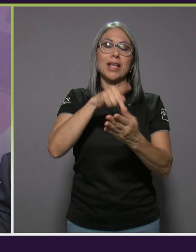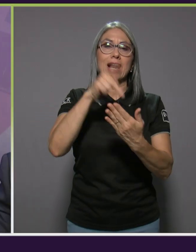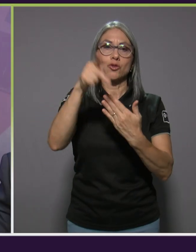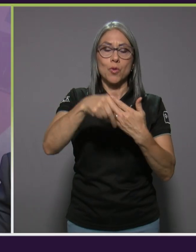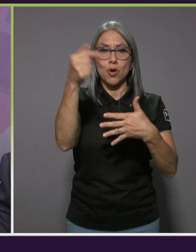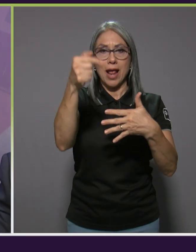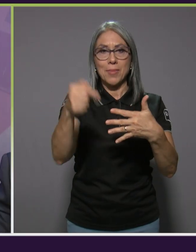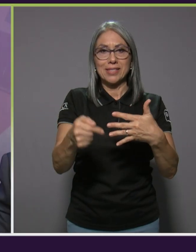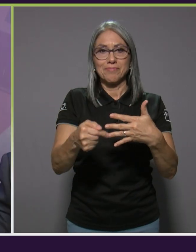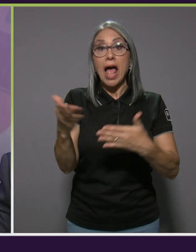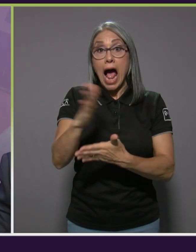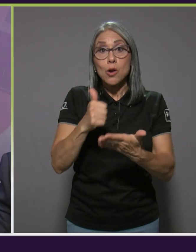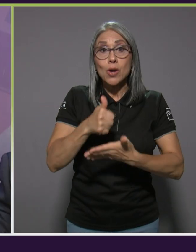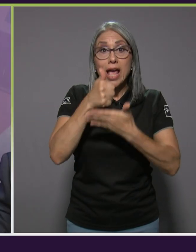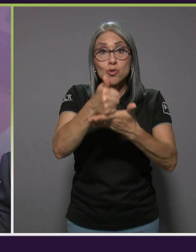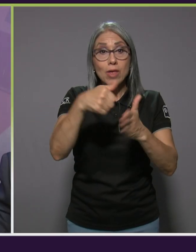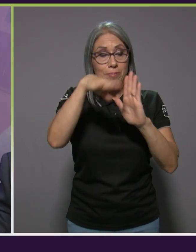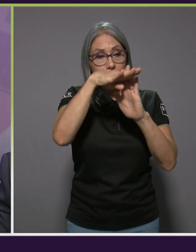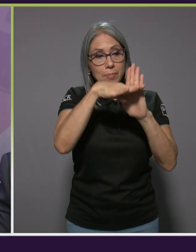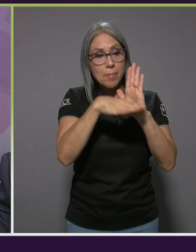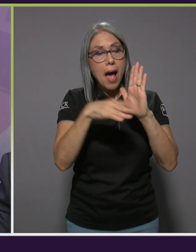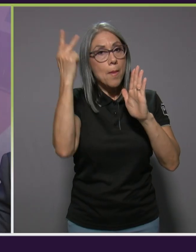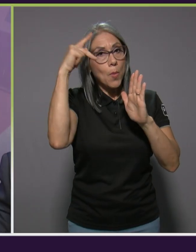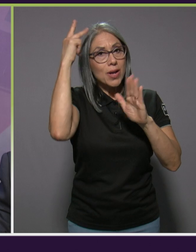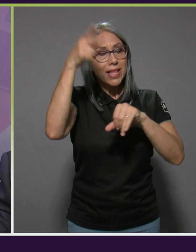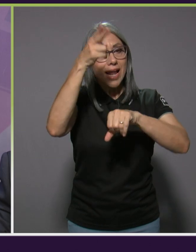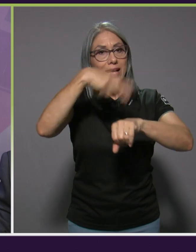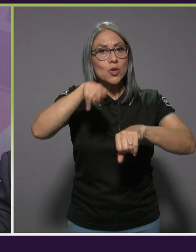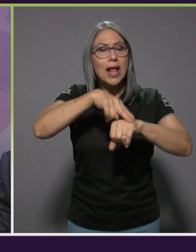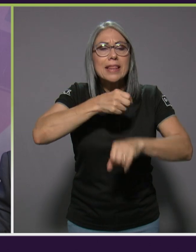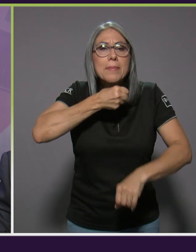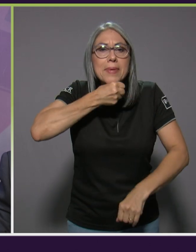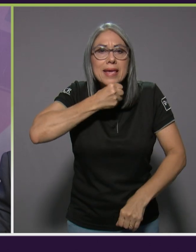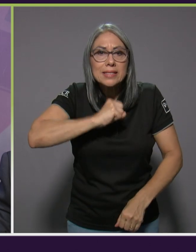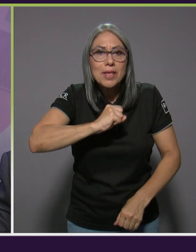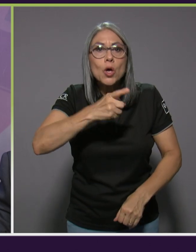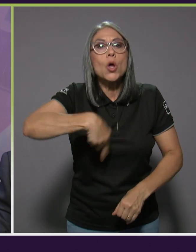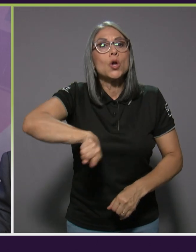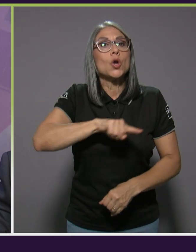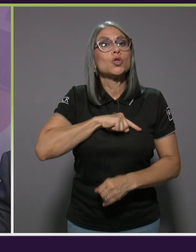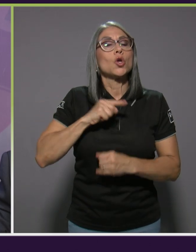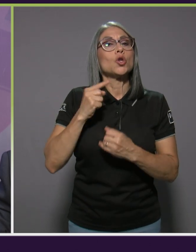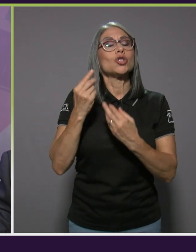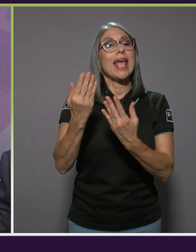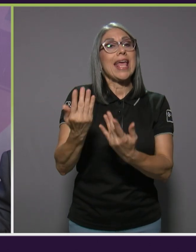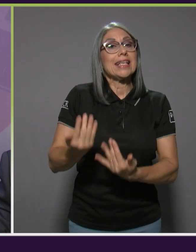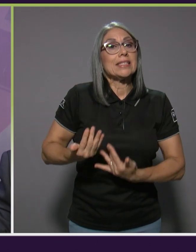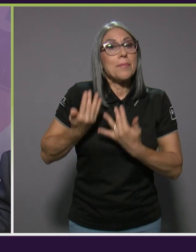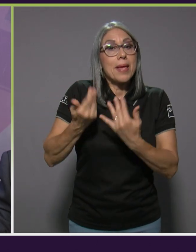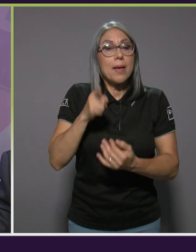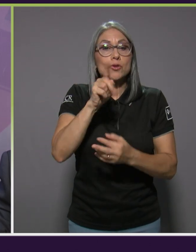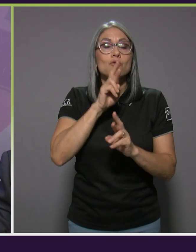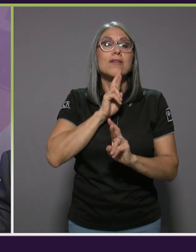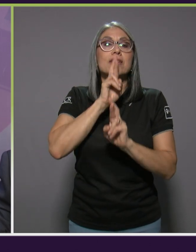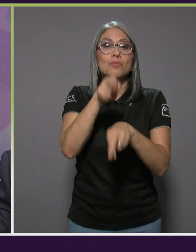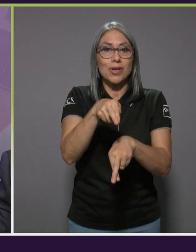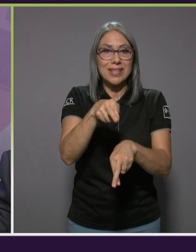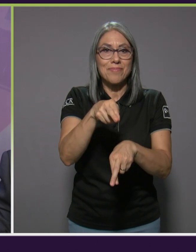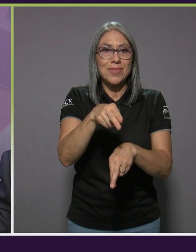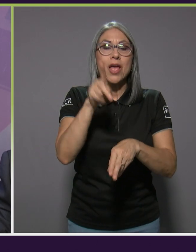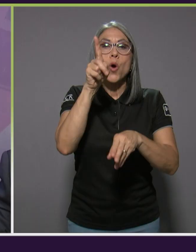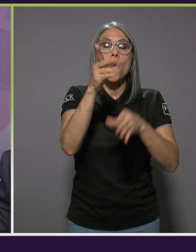viene a ayudar es la Política Nacional de Envejecimiento, que nosotros esperamos que sea una respuesta en un plan de acción de 36